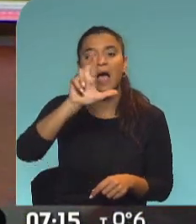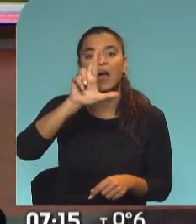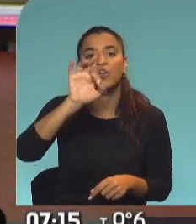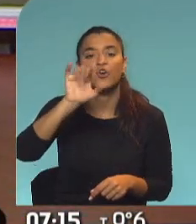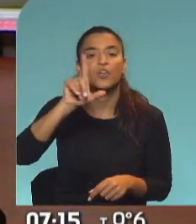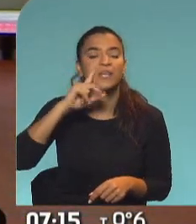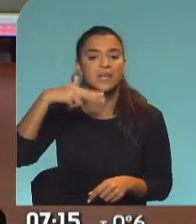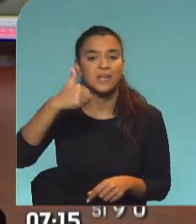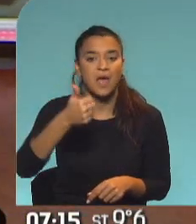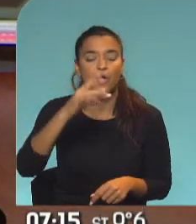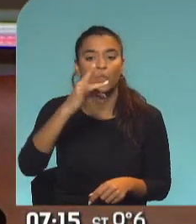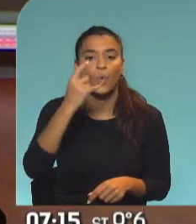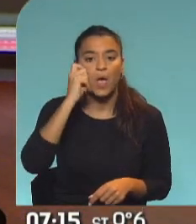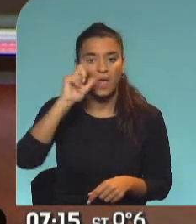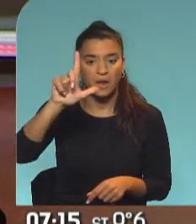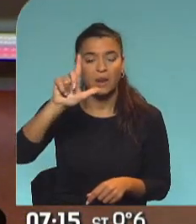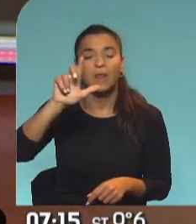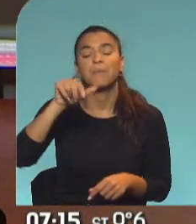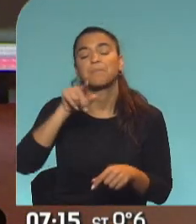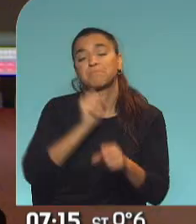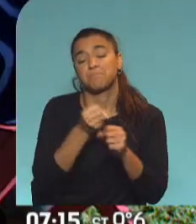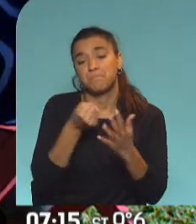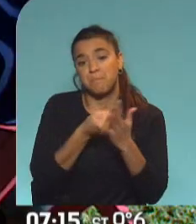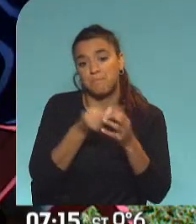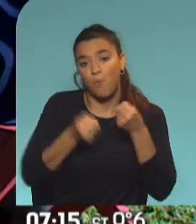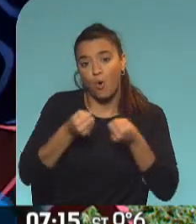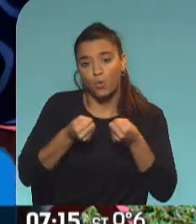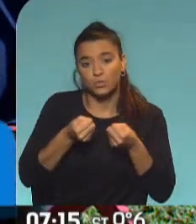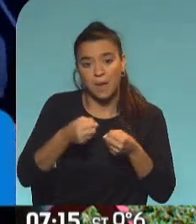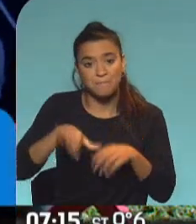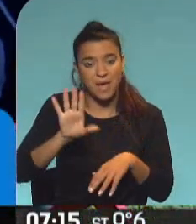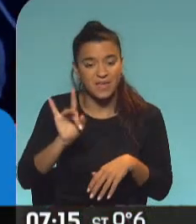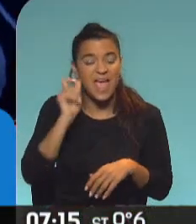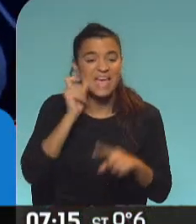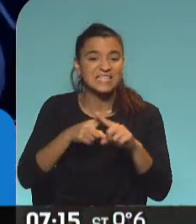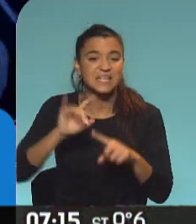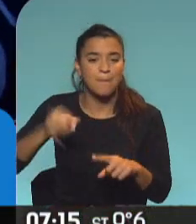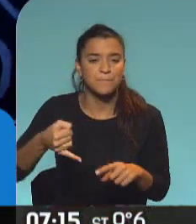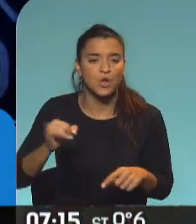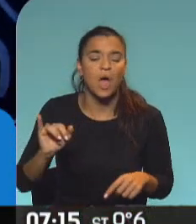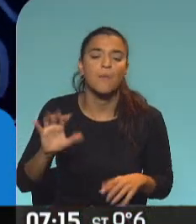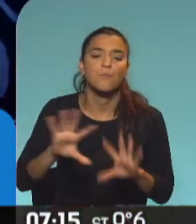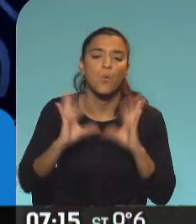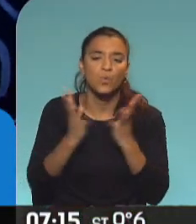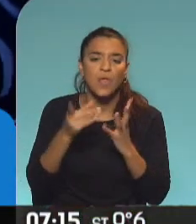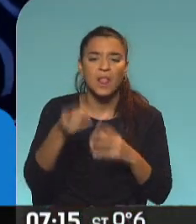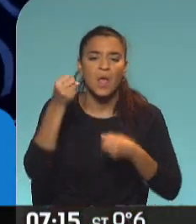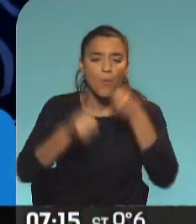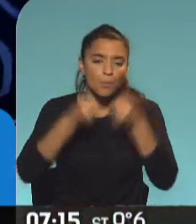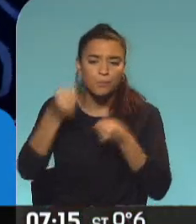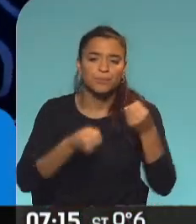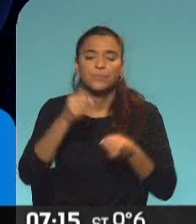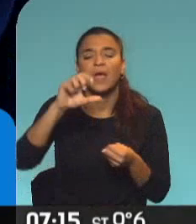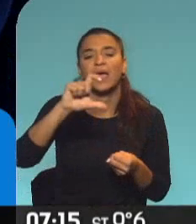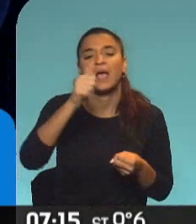duer en su pelea más difícil la ex campeona mundial supermosca y gallo de boxeo carolina